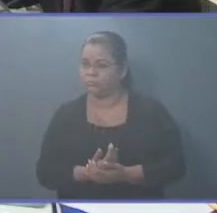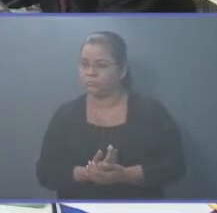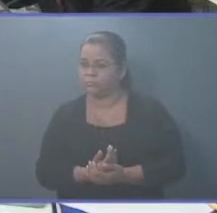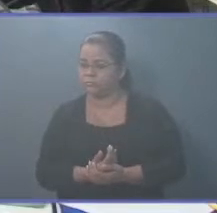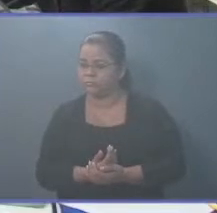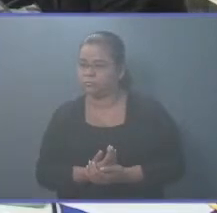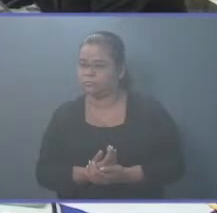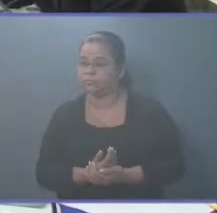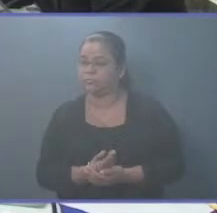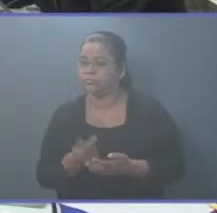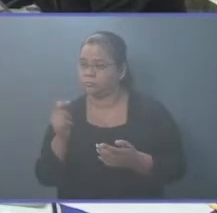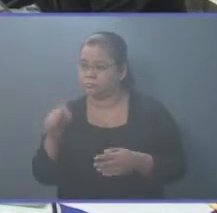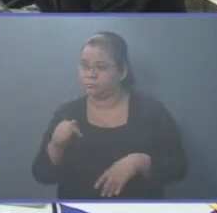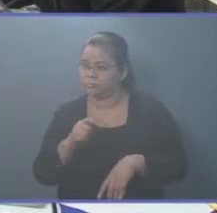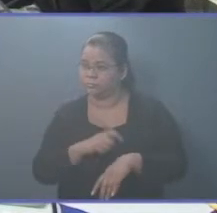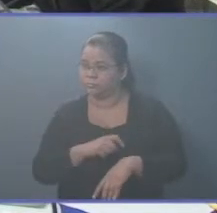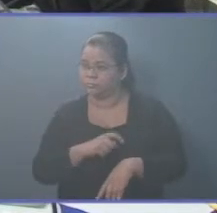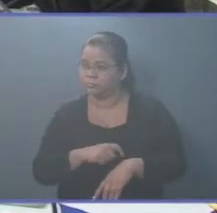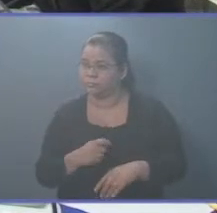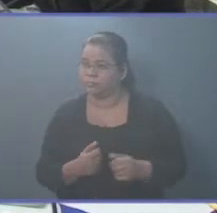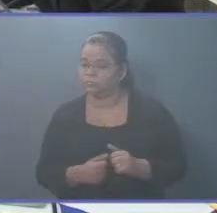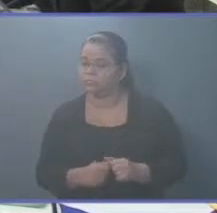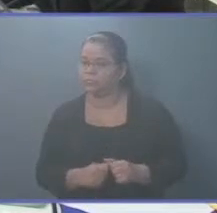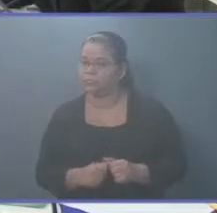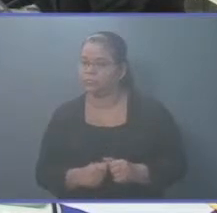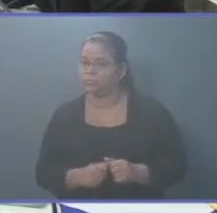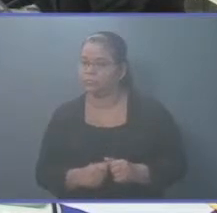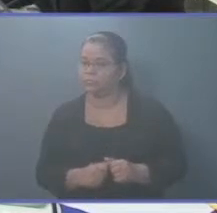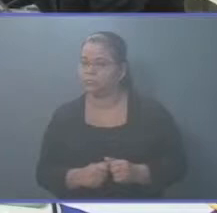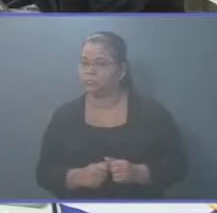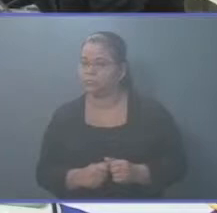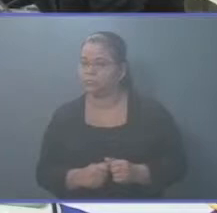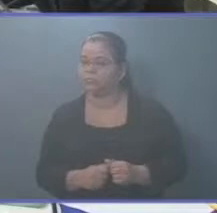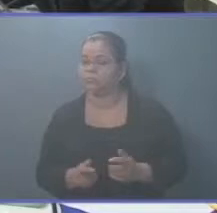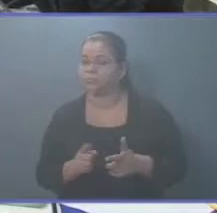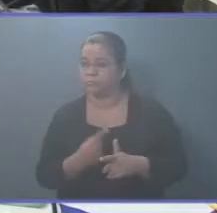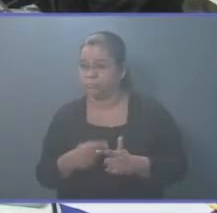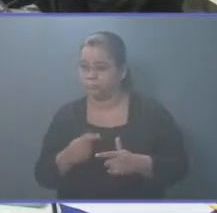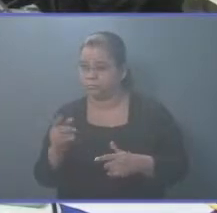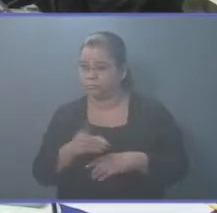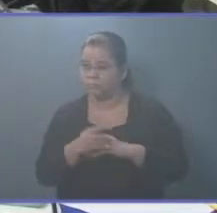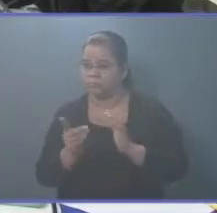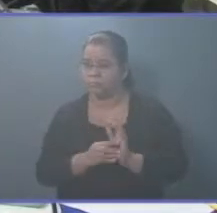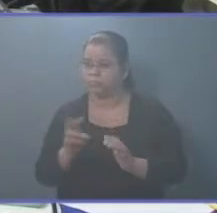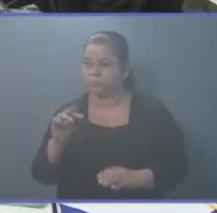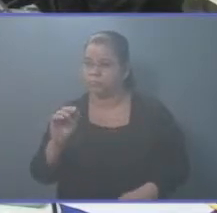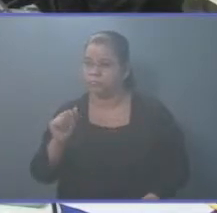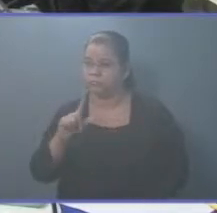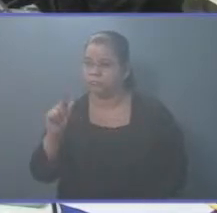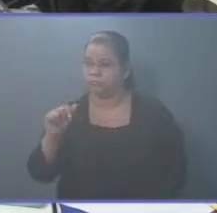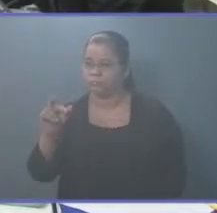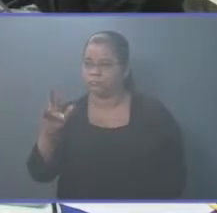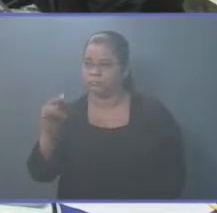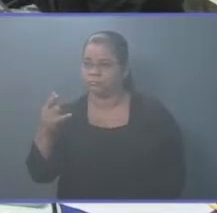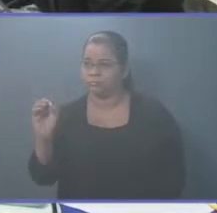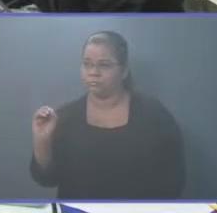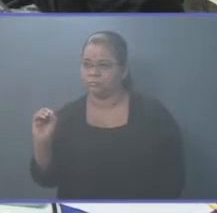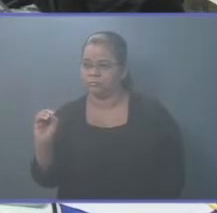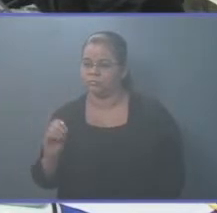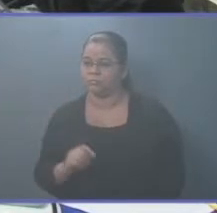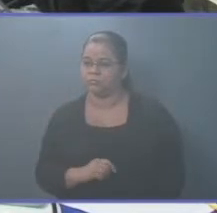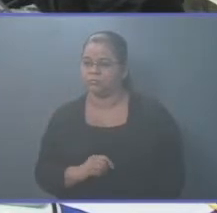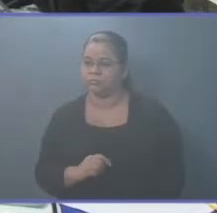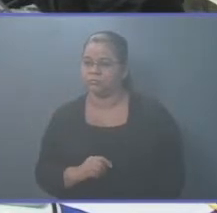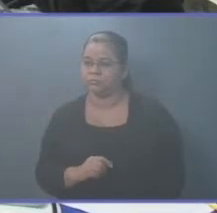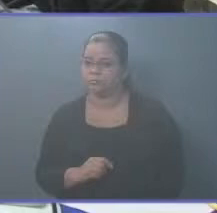flagrancia. ¿Te parece? Señores diputados, diputado Mazariego, diputado Valdés,